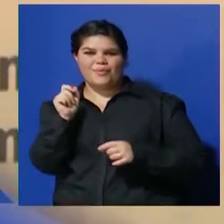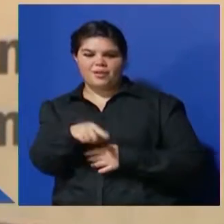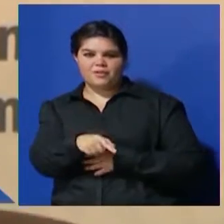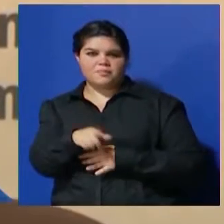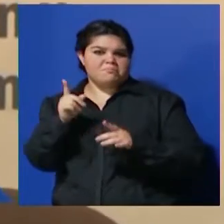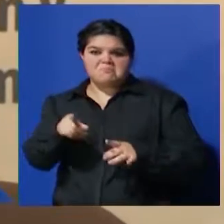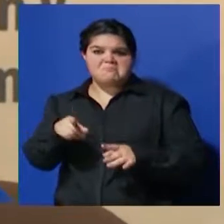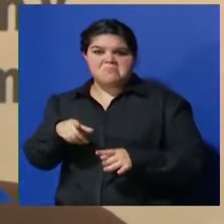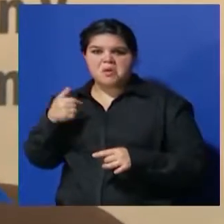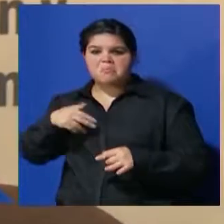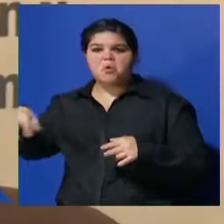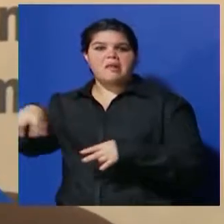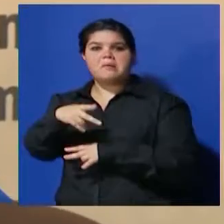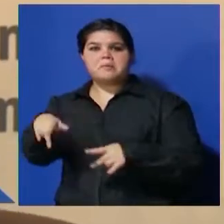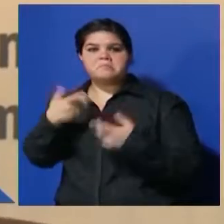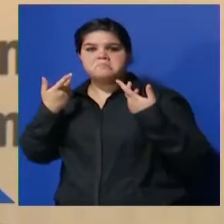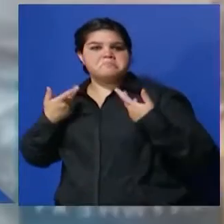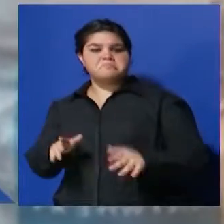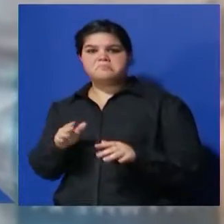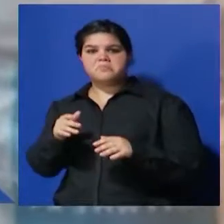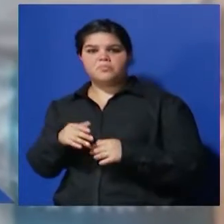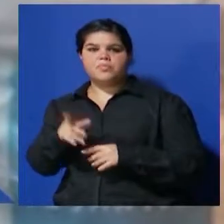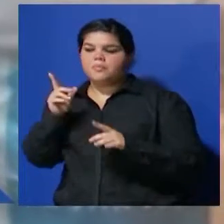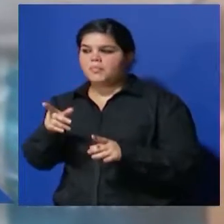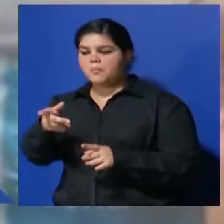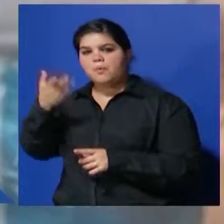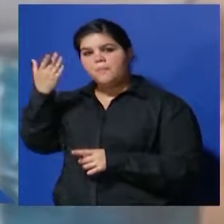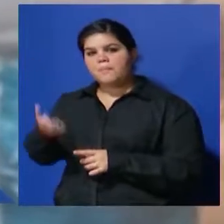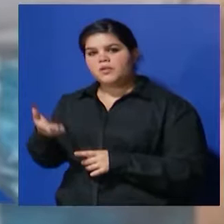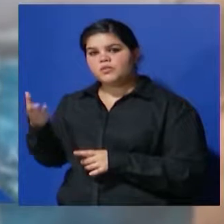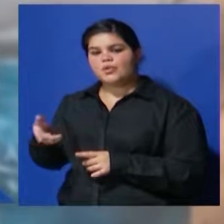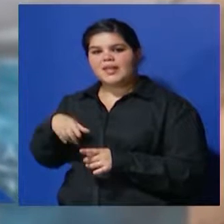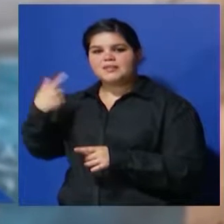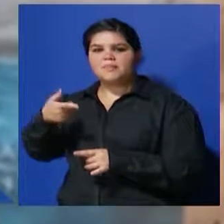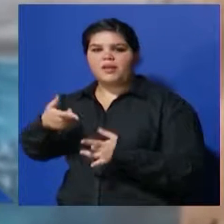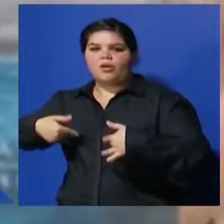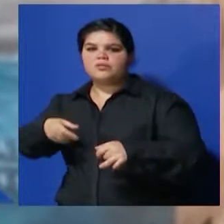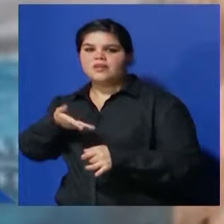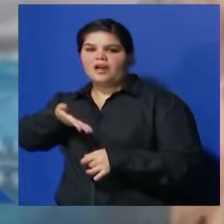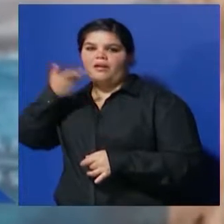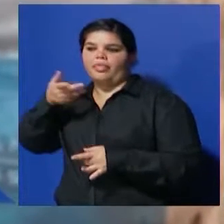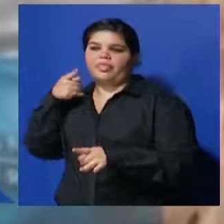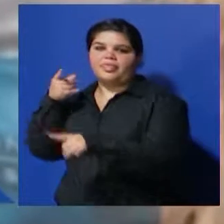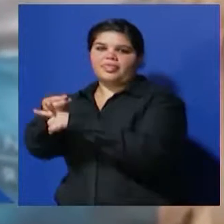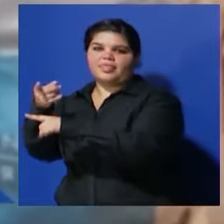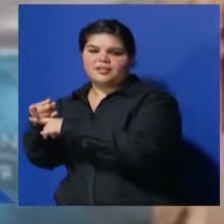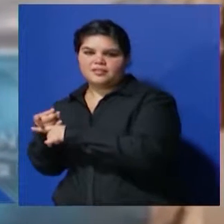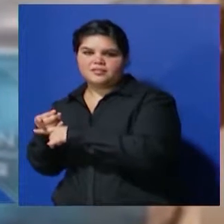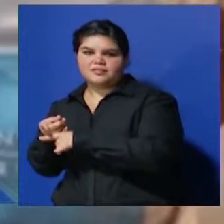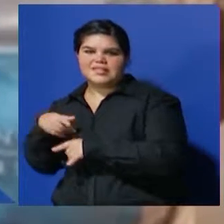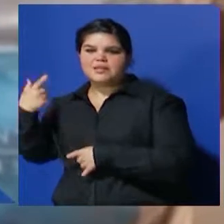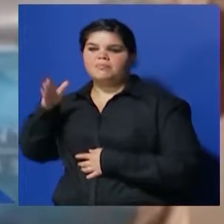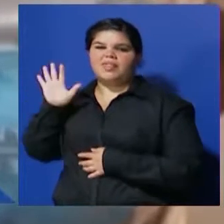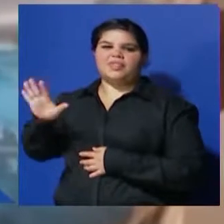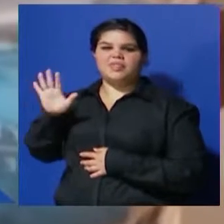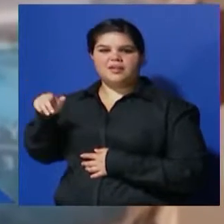de la misma manera que los piropeadores, estos compulsivos que tenemos, que más que piropeadores son acosadores, que por la calle están todo el